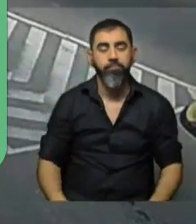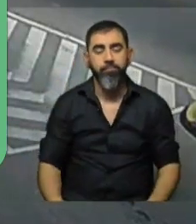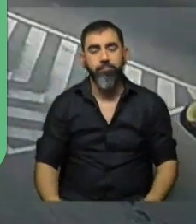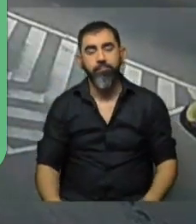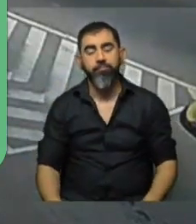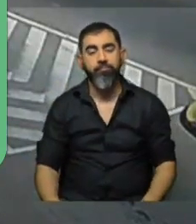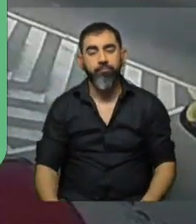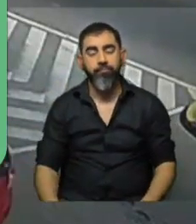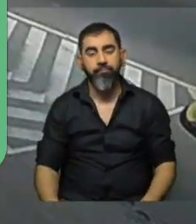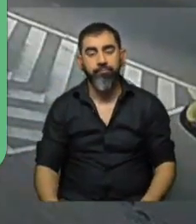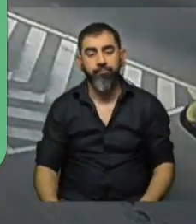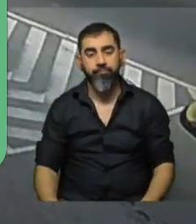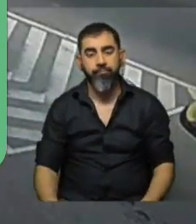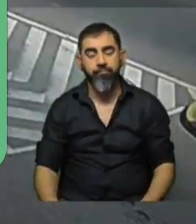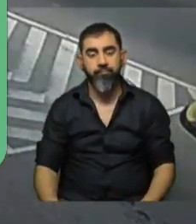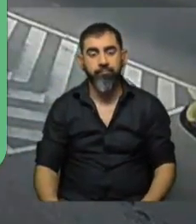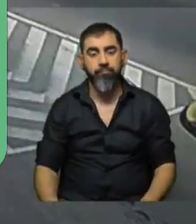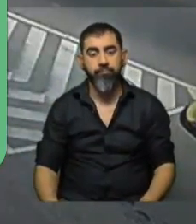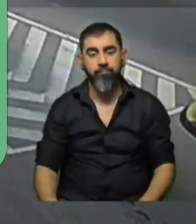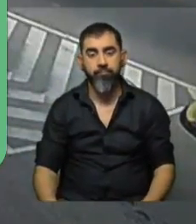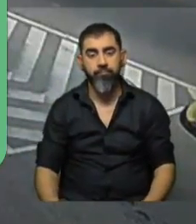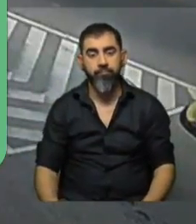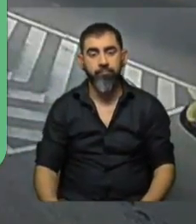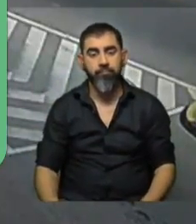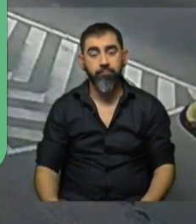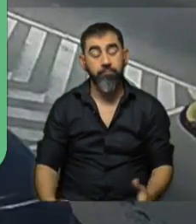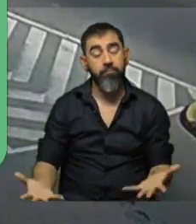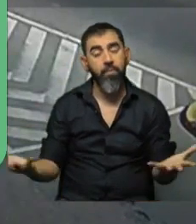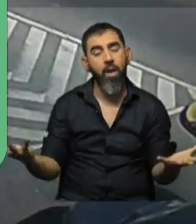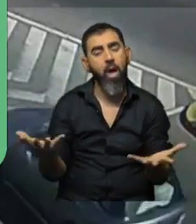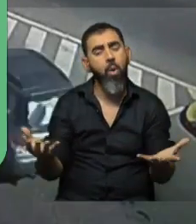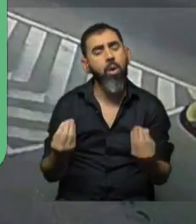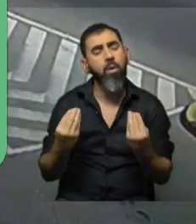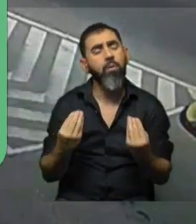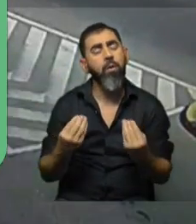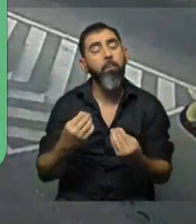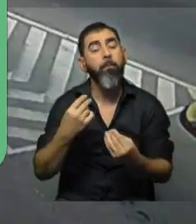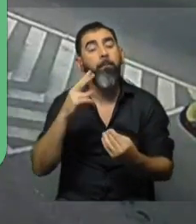el que dormís. El que duermo toda la noche. En este momento, señor Rafa Taroco,